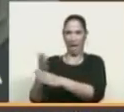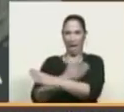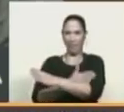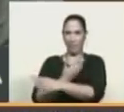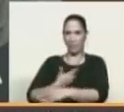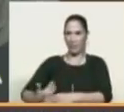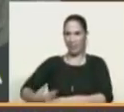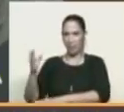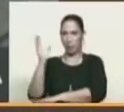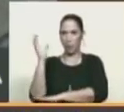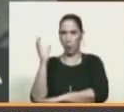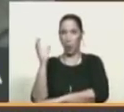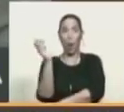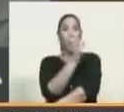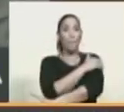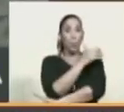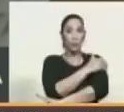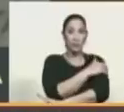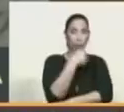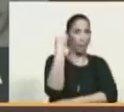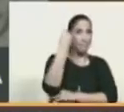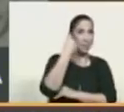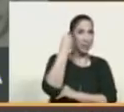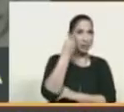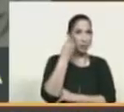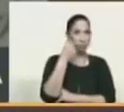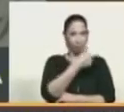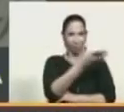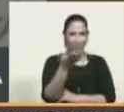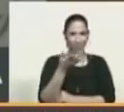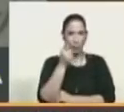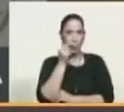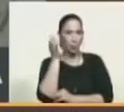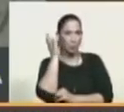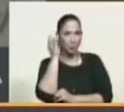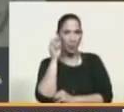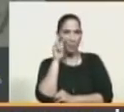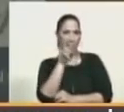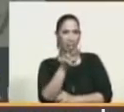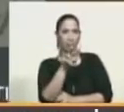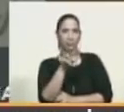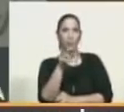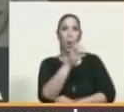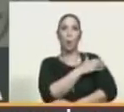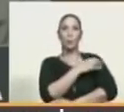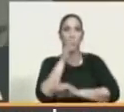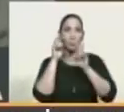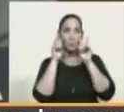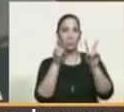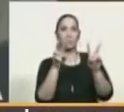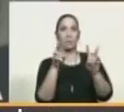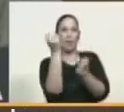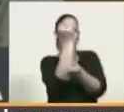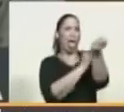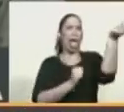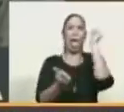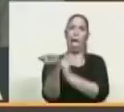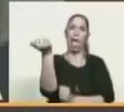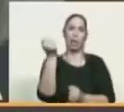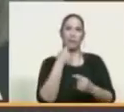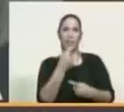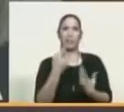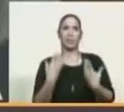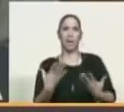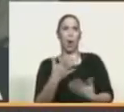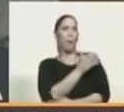La oposición pensó, usted señor, usted señora que está en su casa, que es opositor, que usted se hace llamar y se corta las venas clase media,